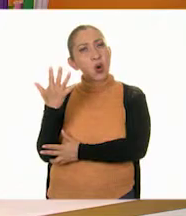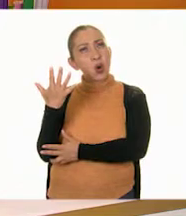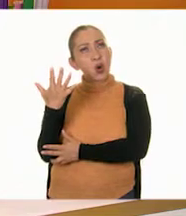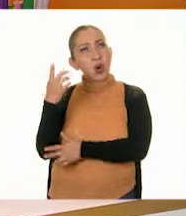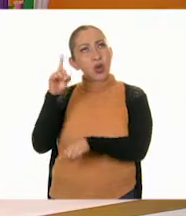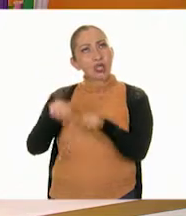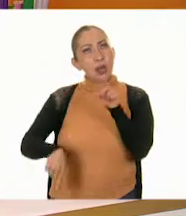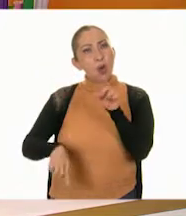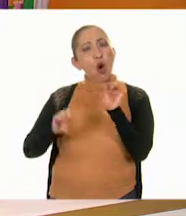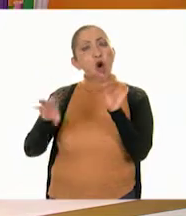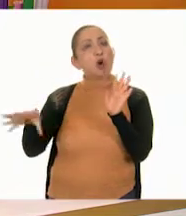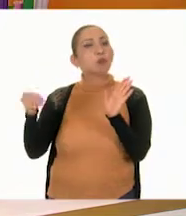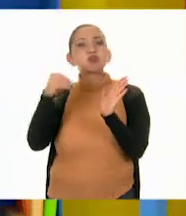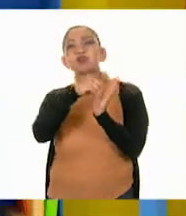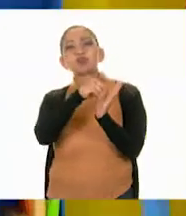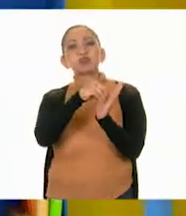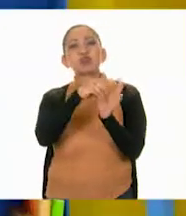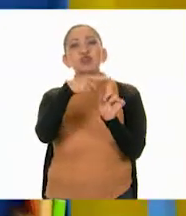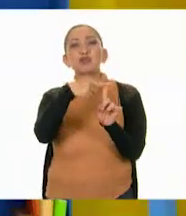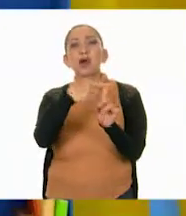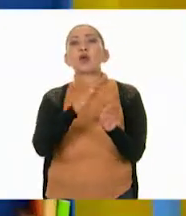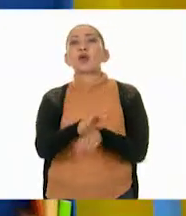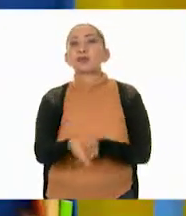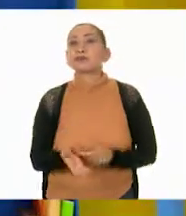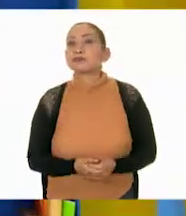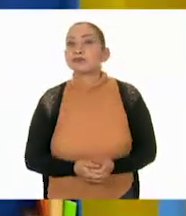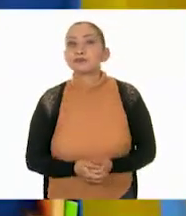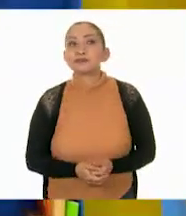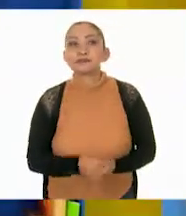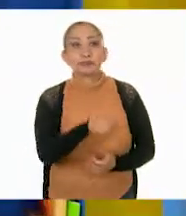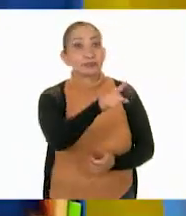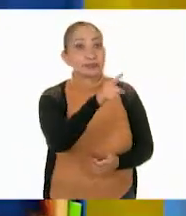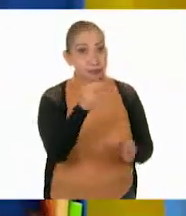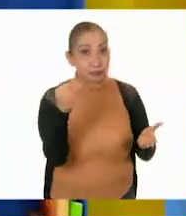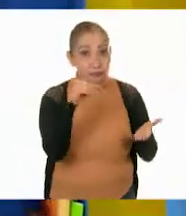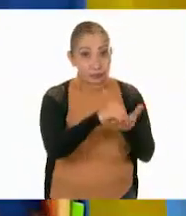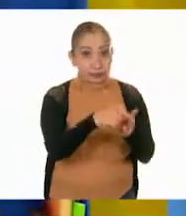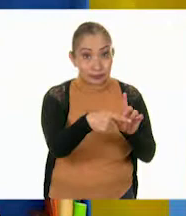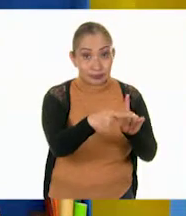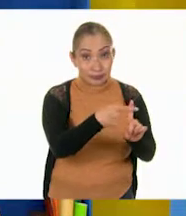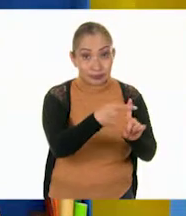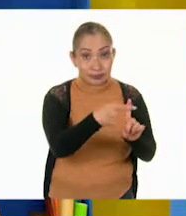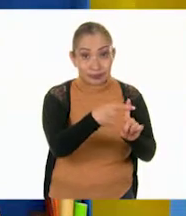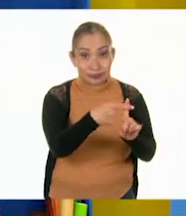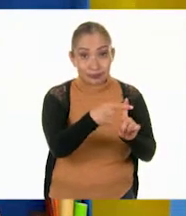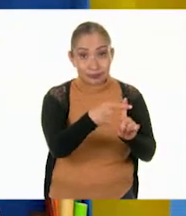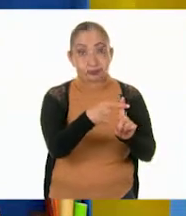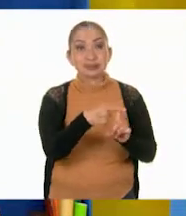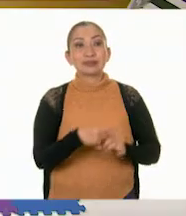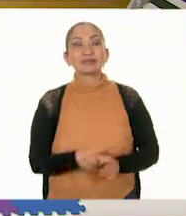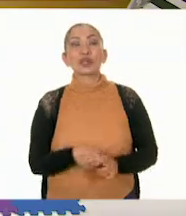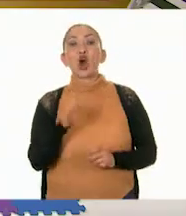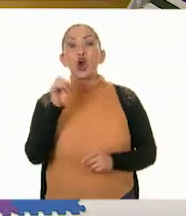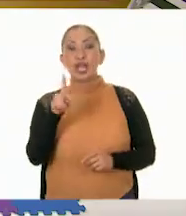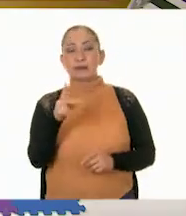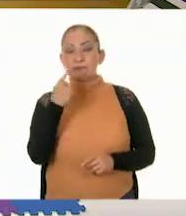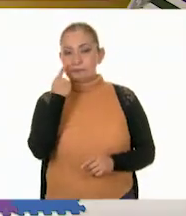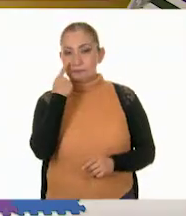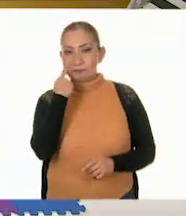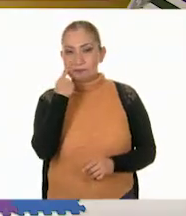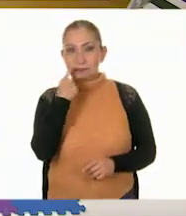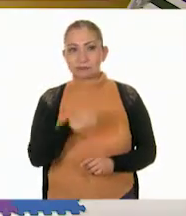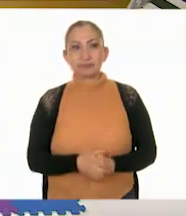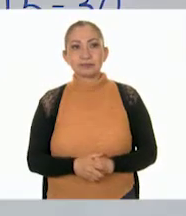sumaríamos? ¿Ustedes qué opinan? Se lo sumaríamos. Ok. Dicen que se lo sumaríamos. Entonces vamos a poner aquí.